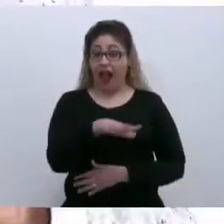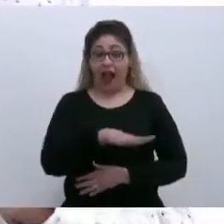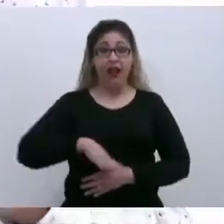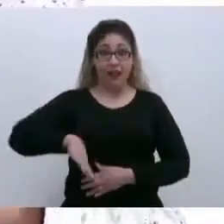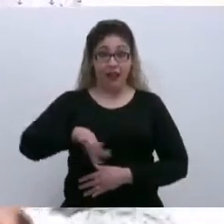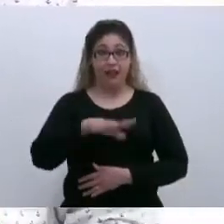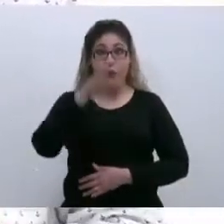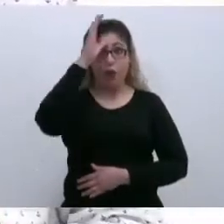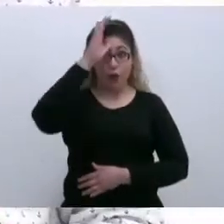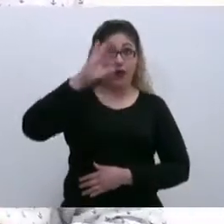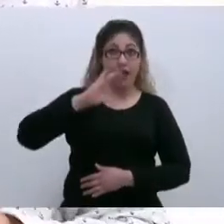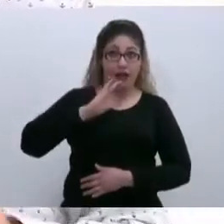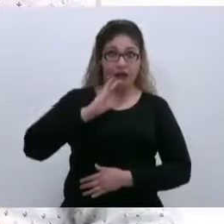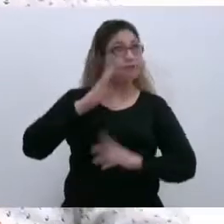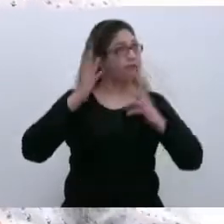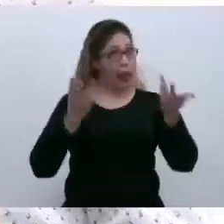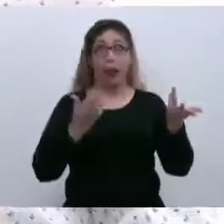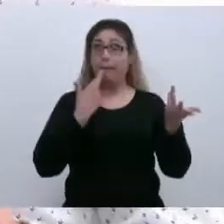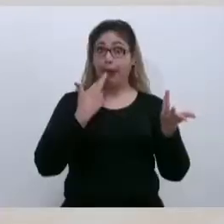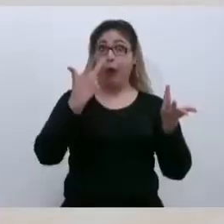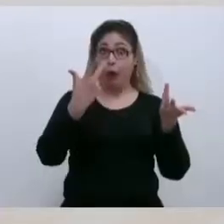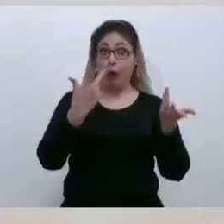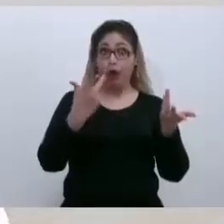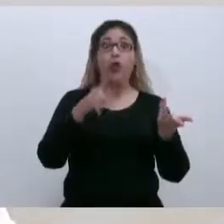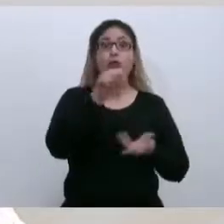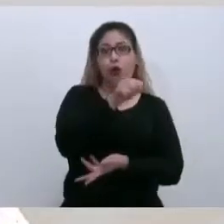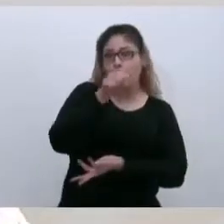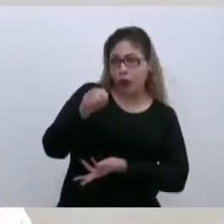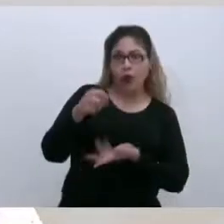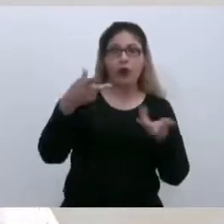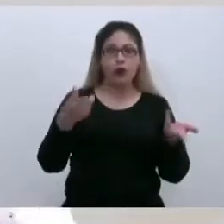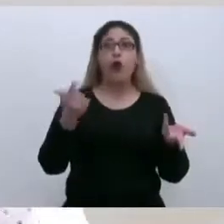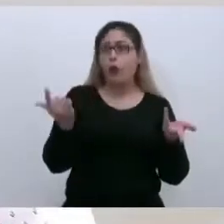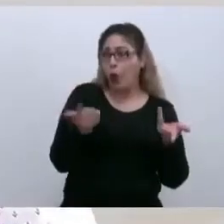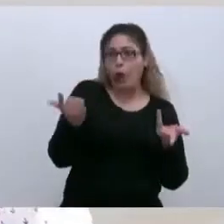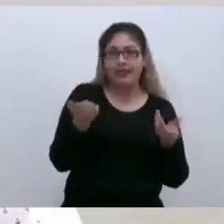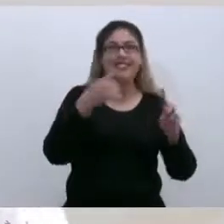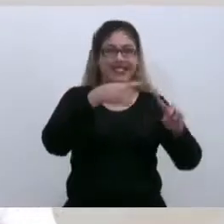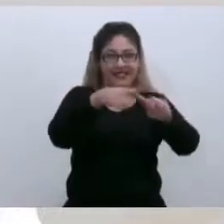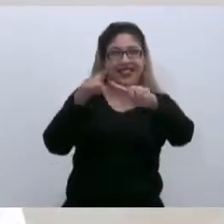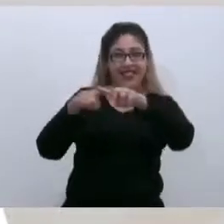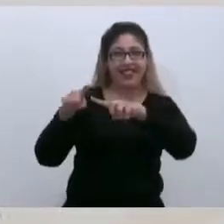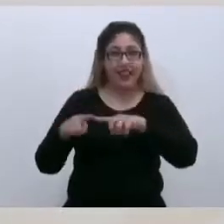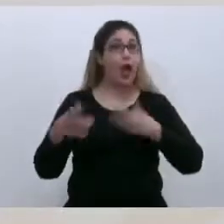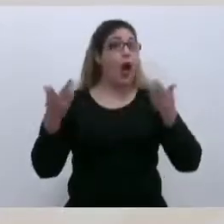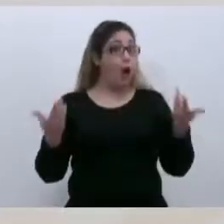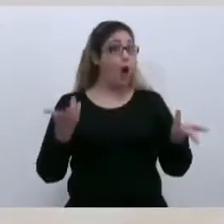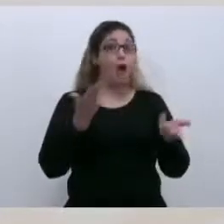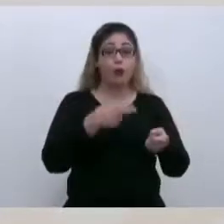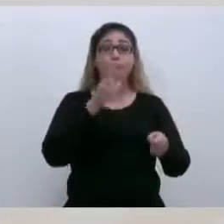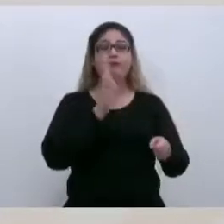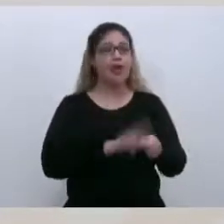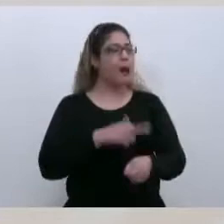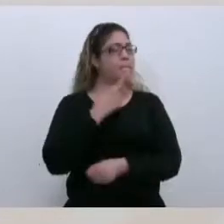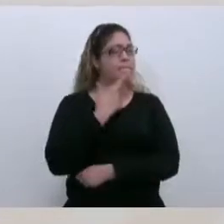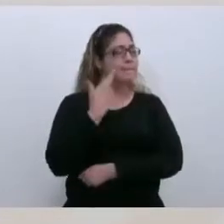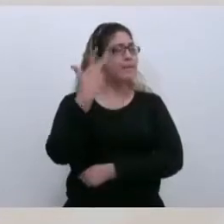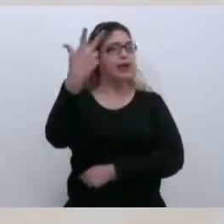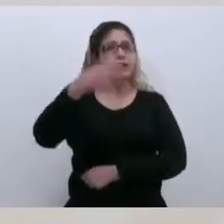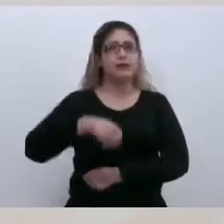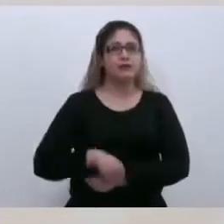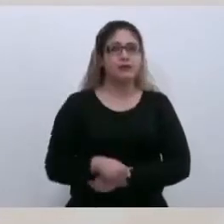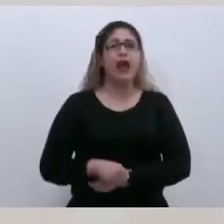mejor equipados del país. A un año de haber iniciado esta pandemia por